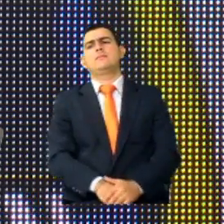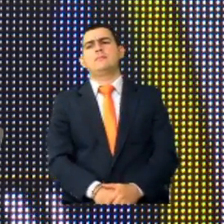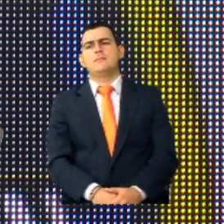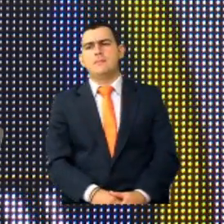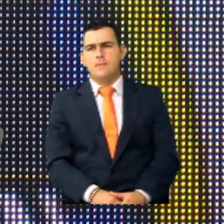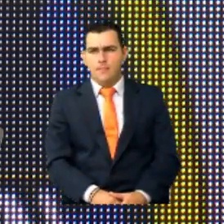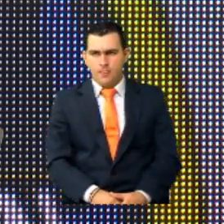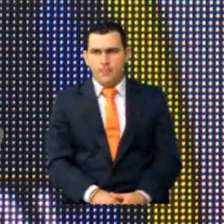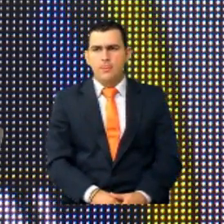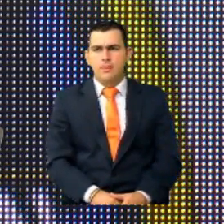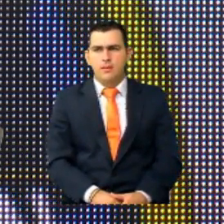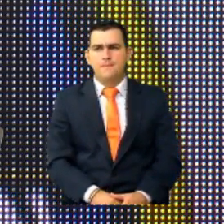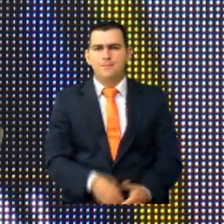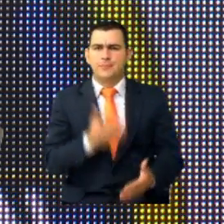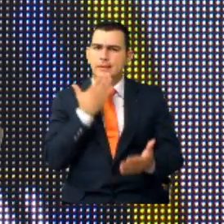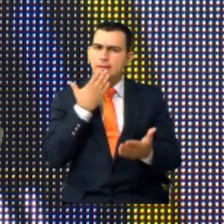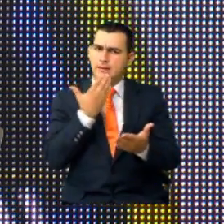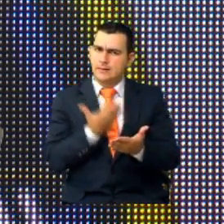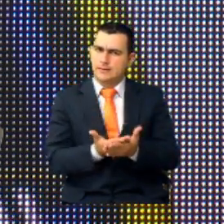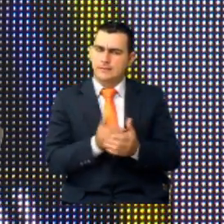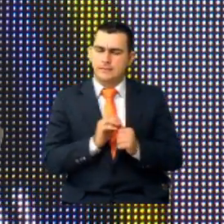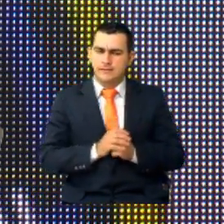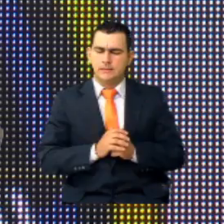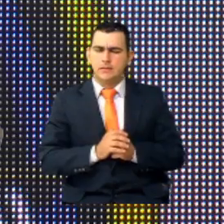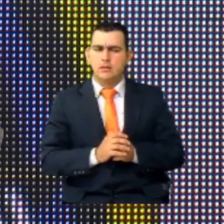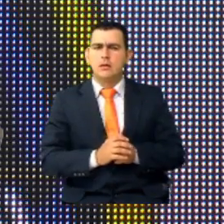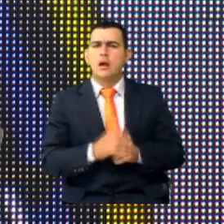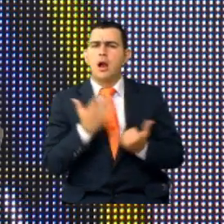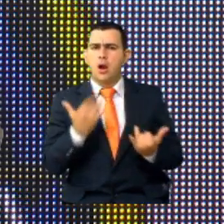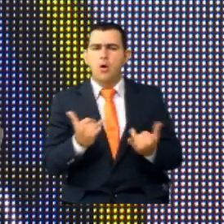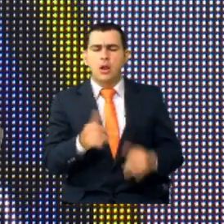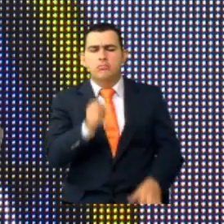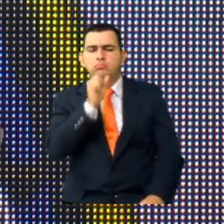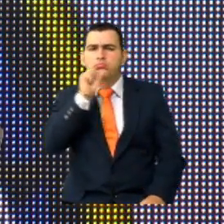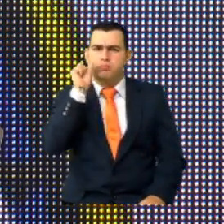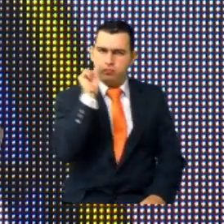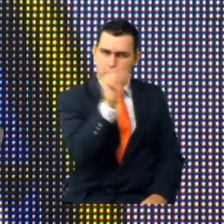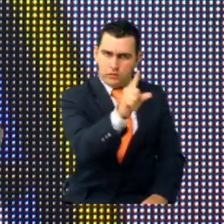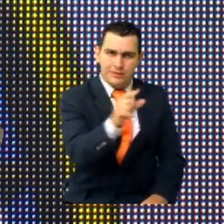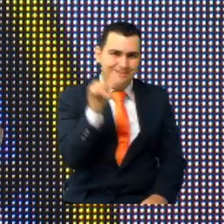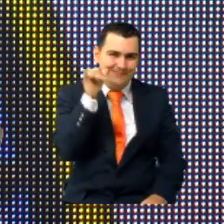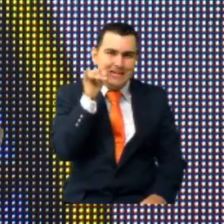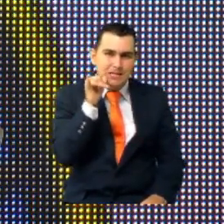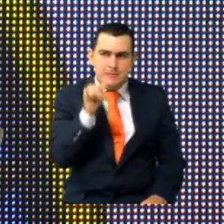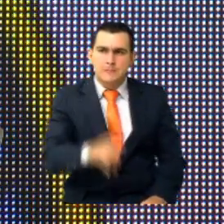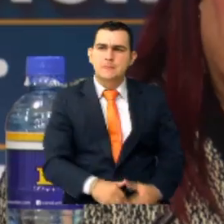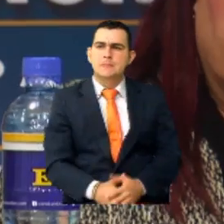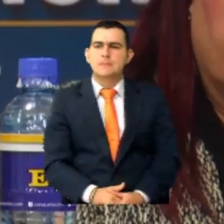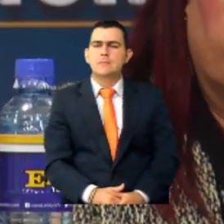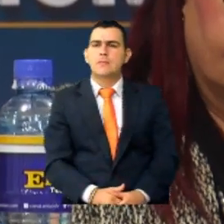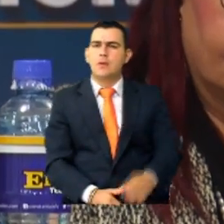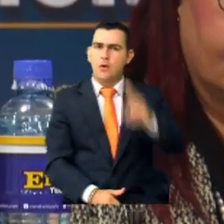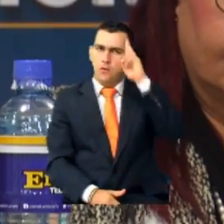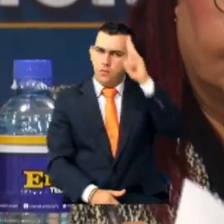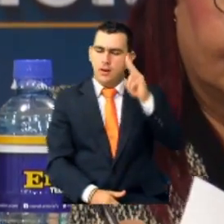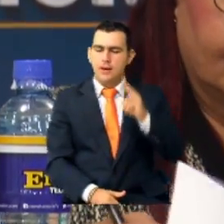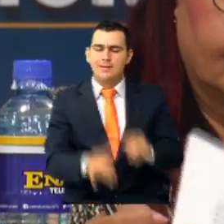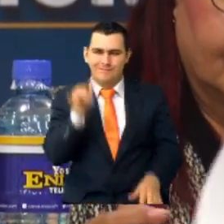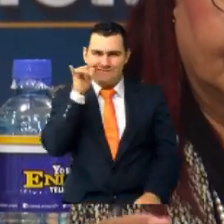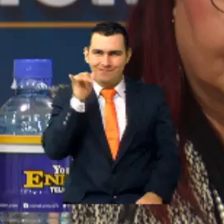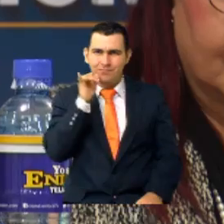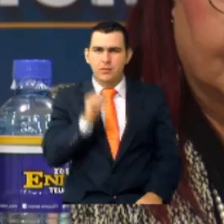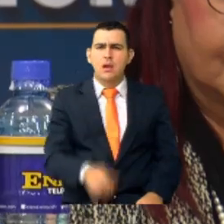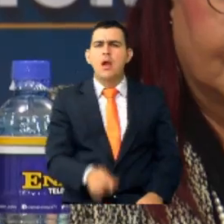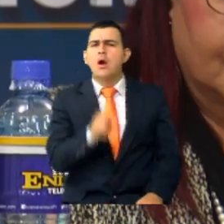Muchas gracias. La siguiente pregunta la formula la periodista Yanis Rueda a la candidata Janet Mojica. Janet, buenas noches. ¿Qué